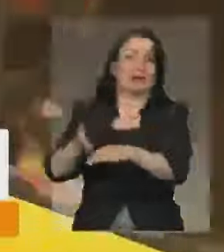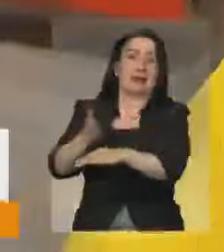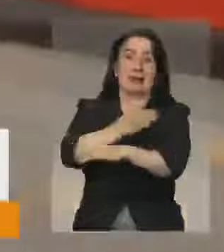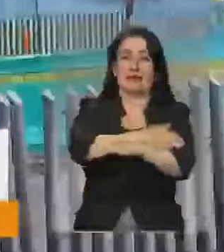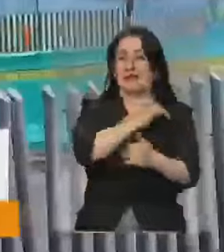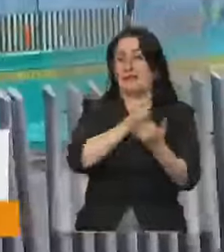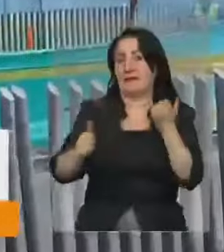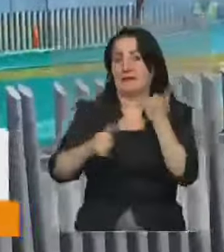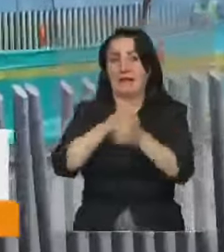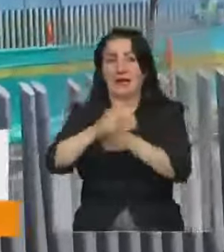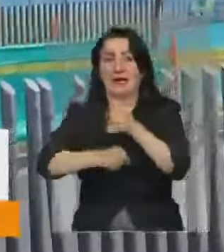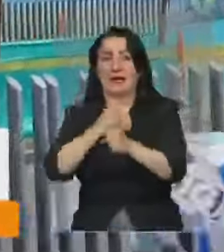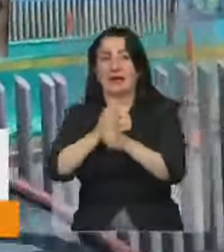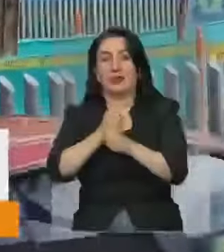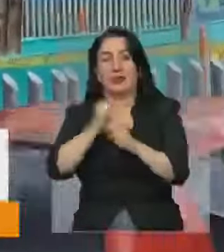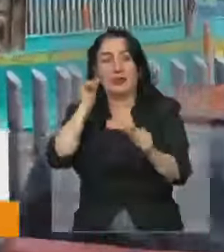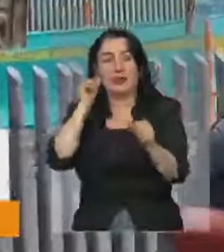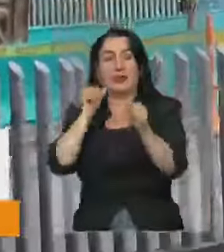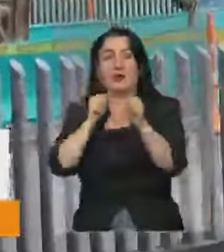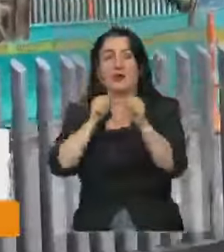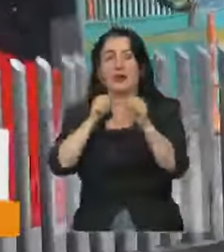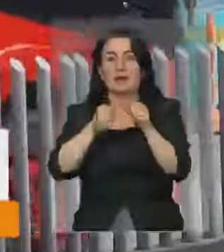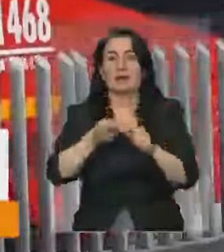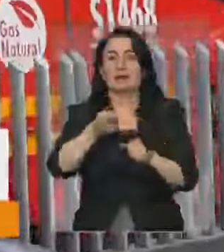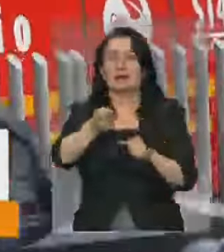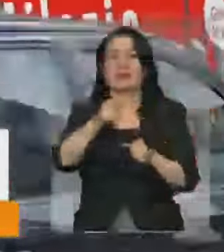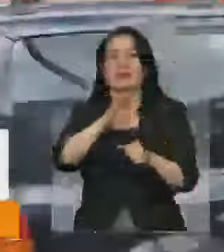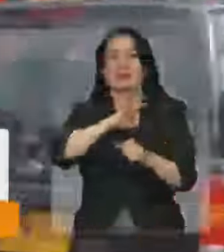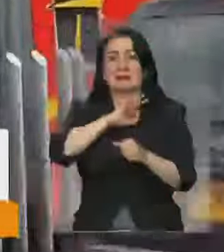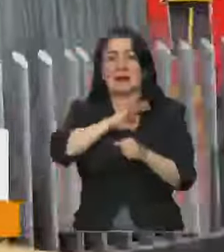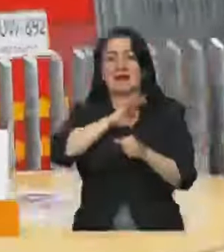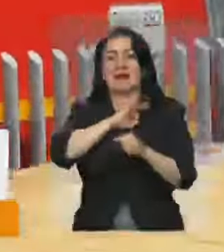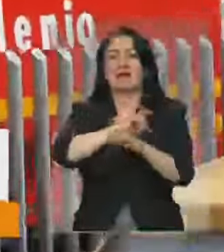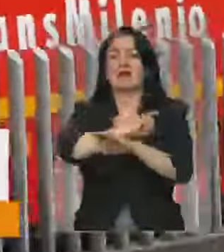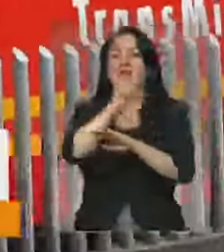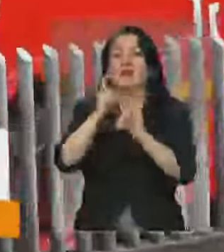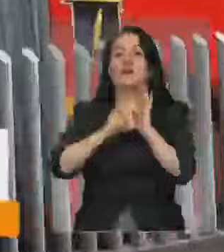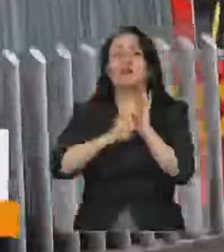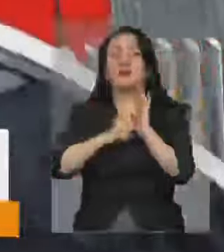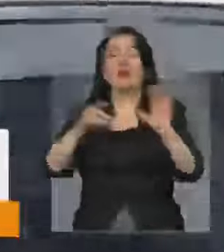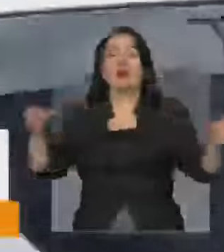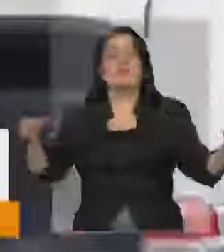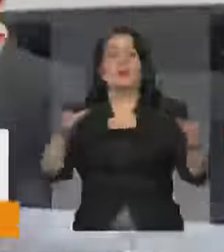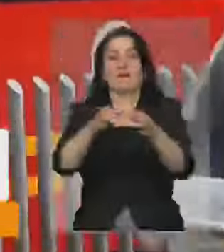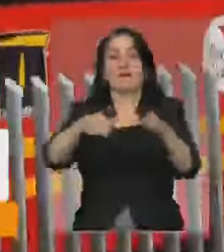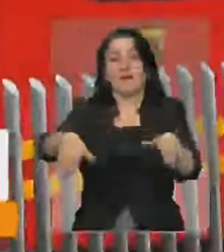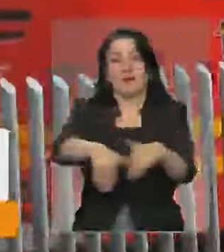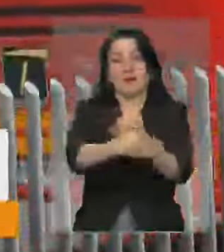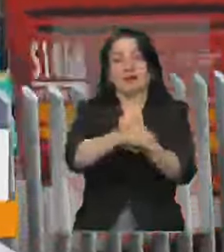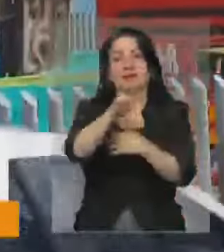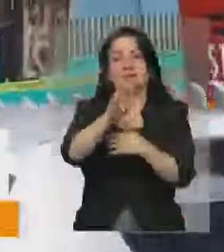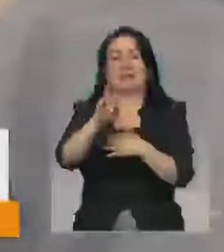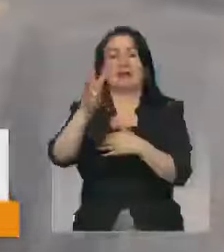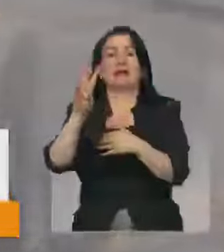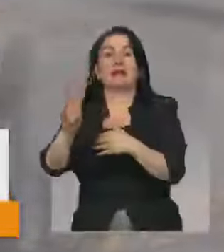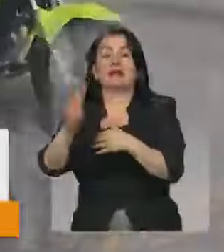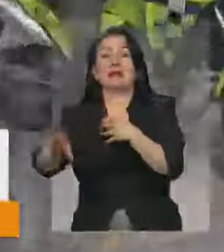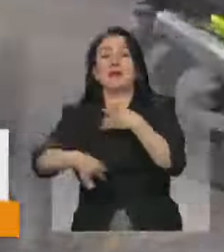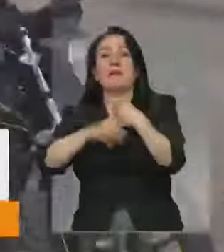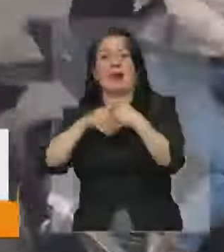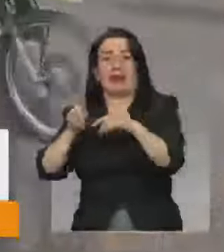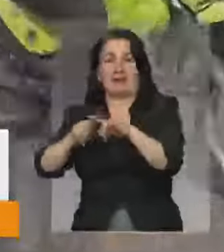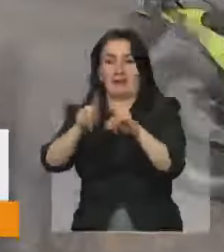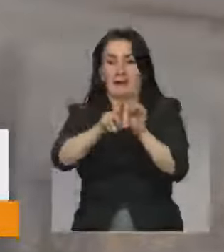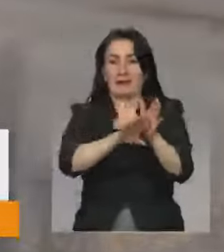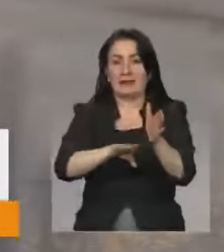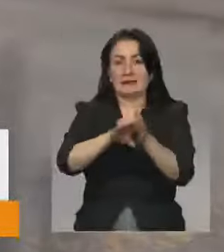finalice el año. Entre tanto, recordemos que este sábado se cierra totalmente la estación de la calle 72 y próximamente le van a seguir la